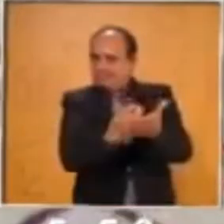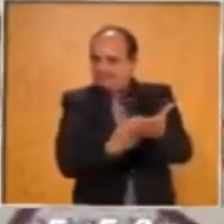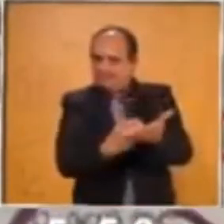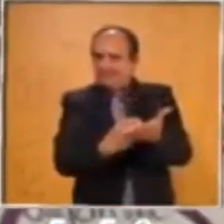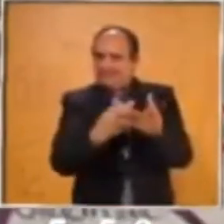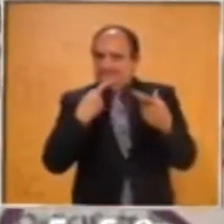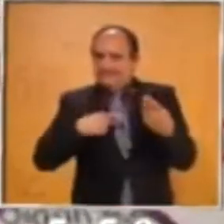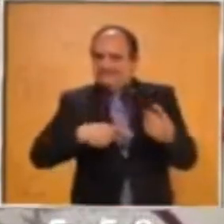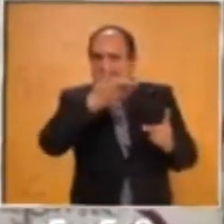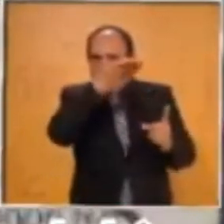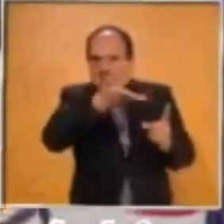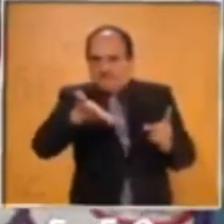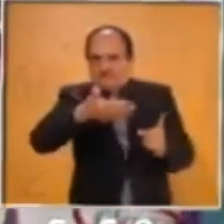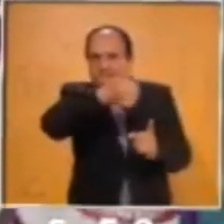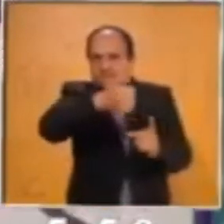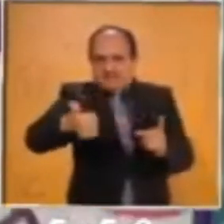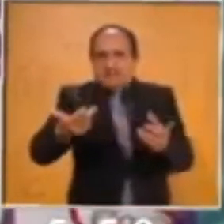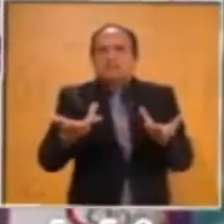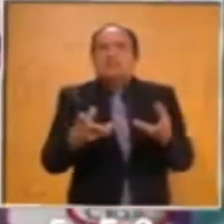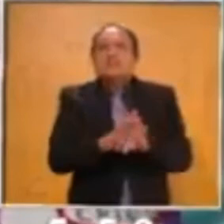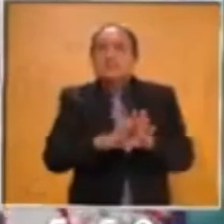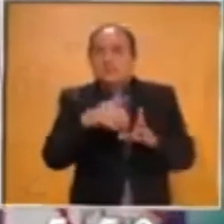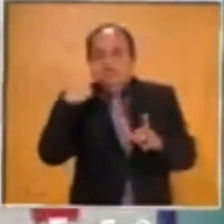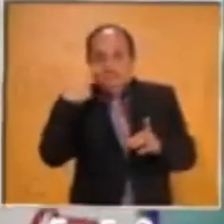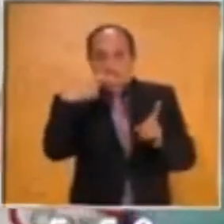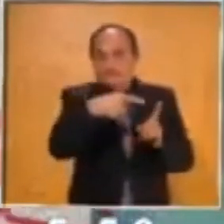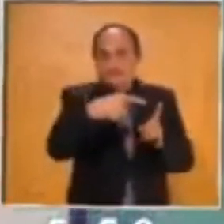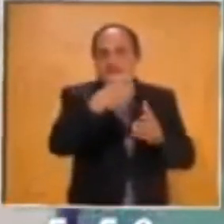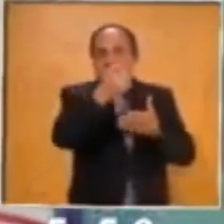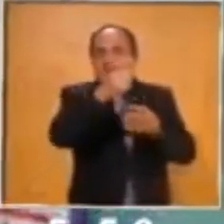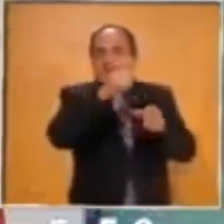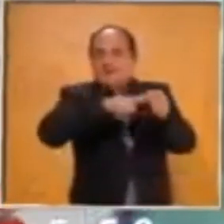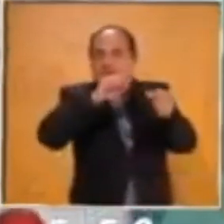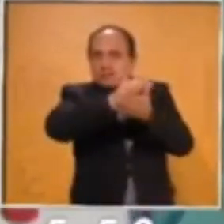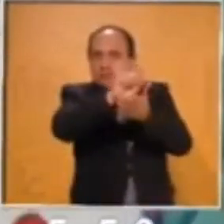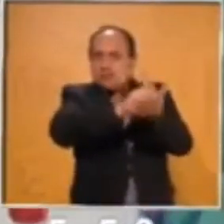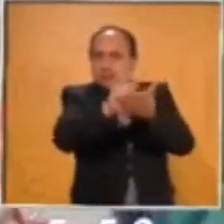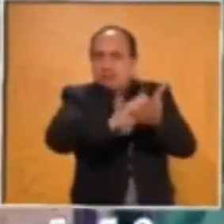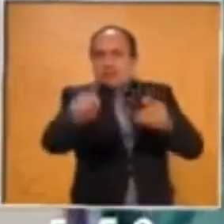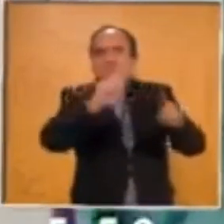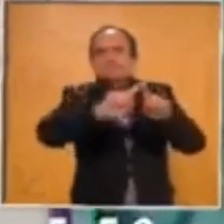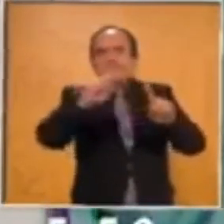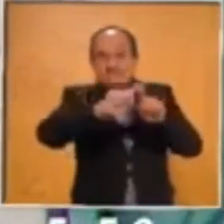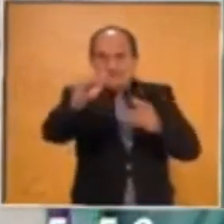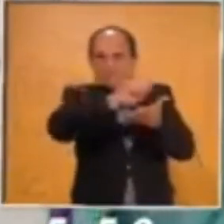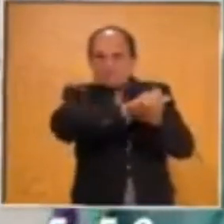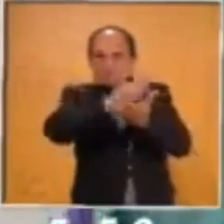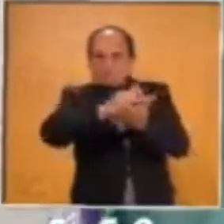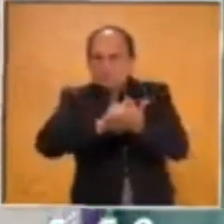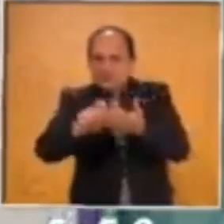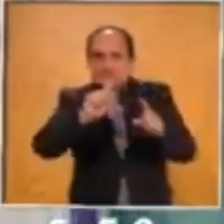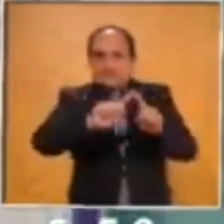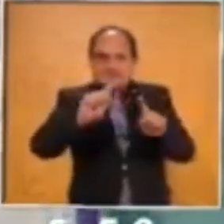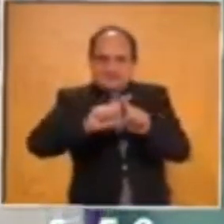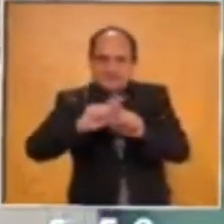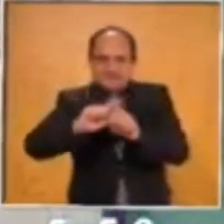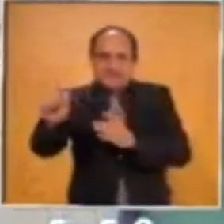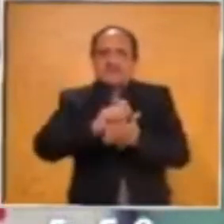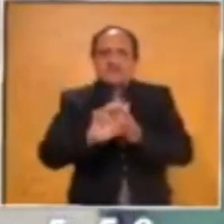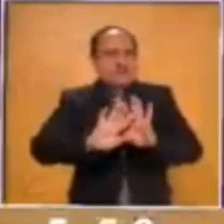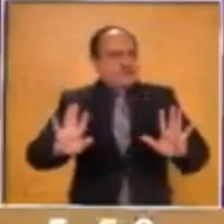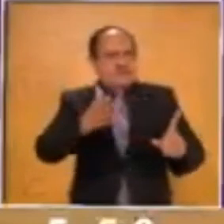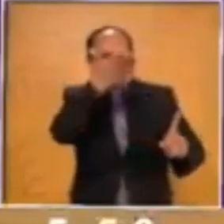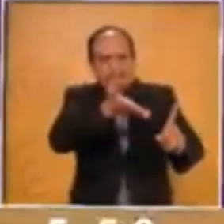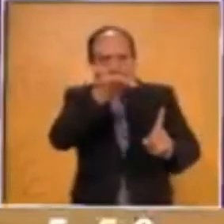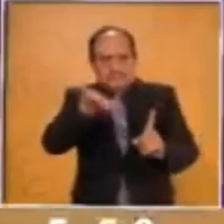a cada uno de las figuras simples. Si se fijan, las pintó de diferente color. Al pintarlas de diferente color, tú ya le estás dando una